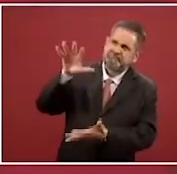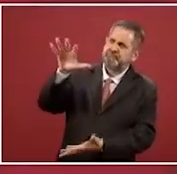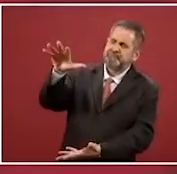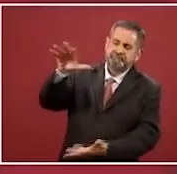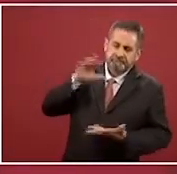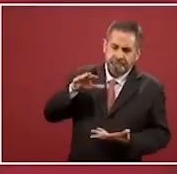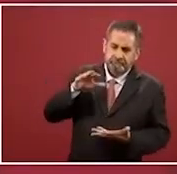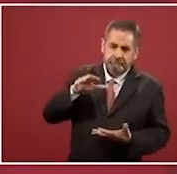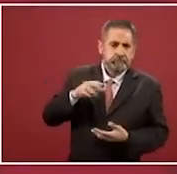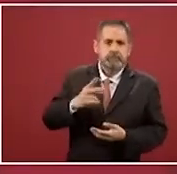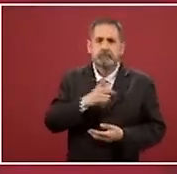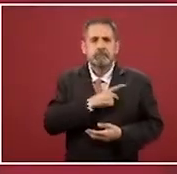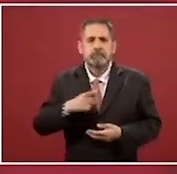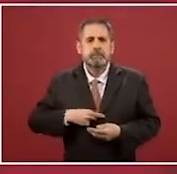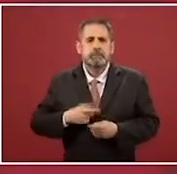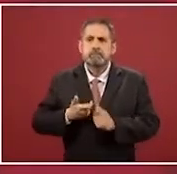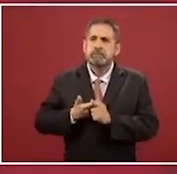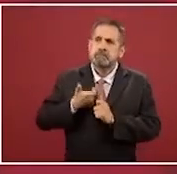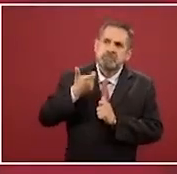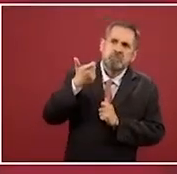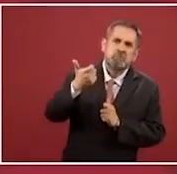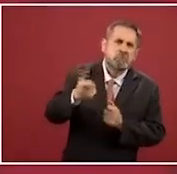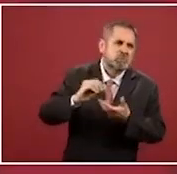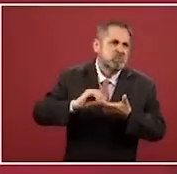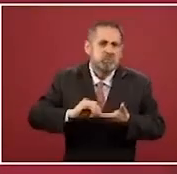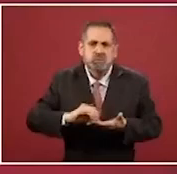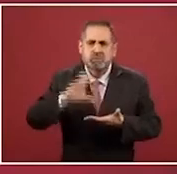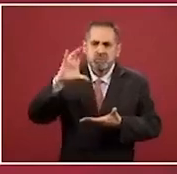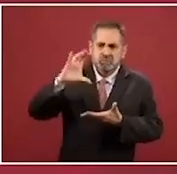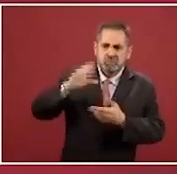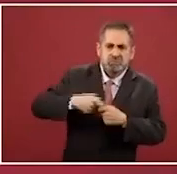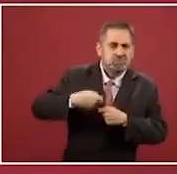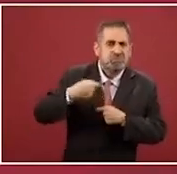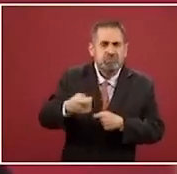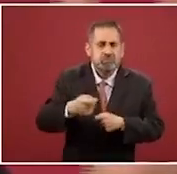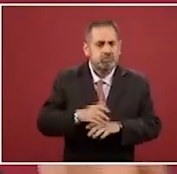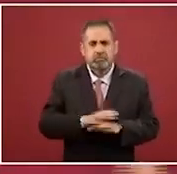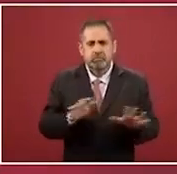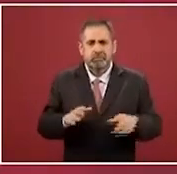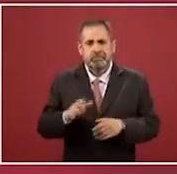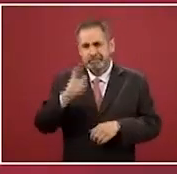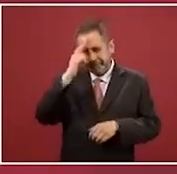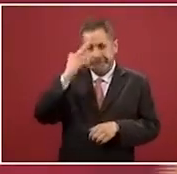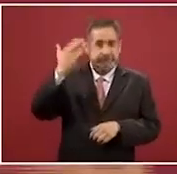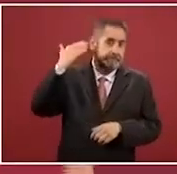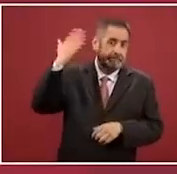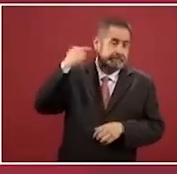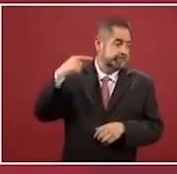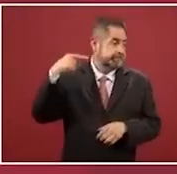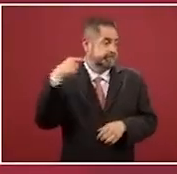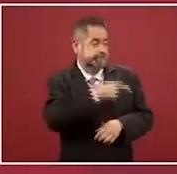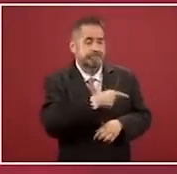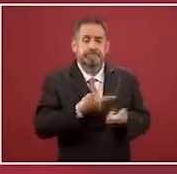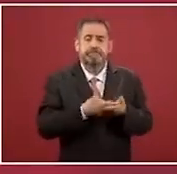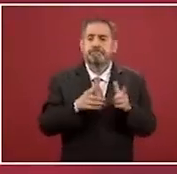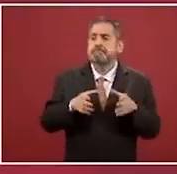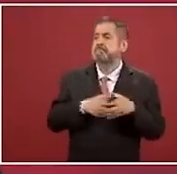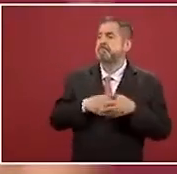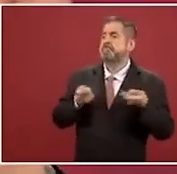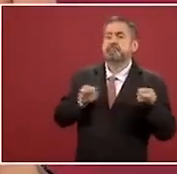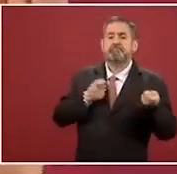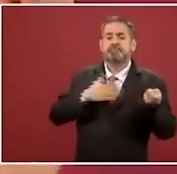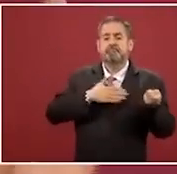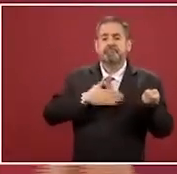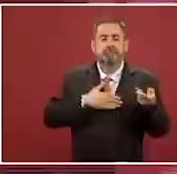no se pague tanto como sucedía por los medicamentos, por los monopolios que existían. Ahí no